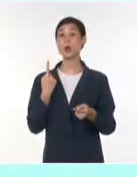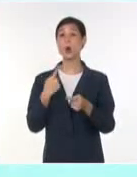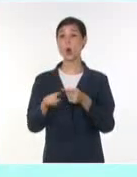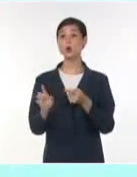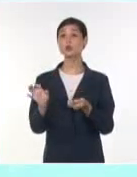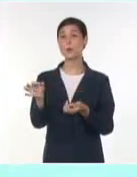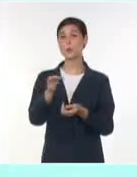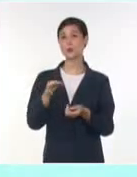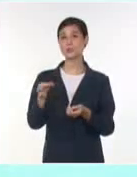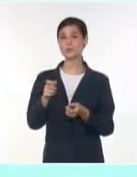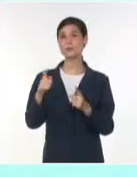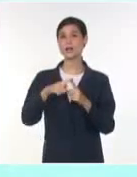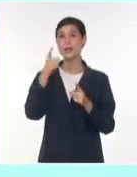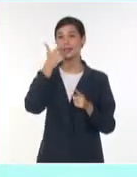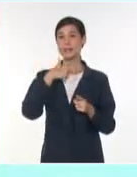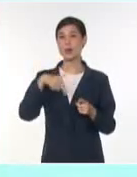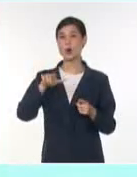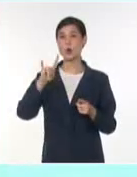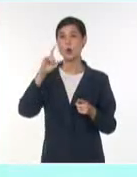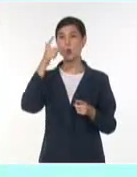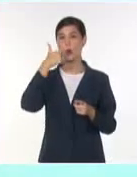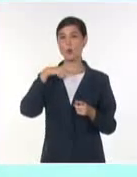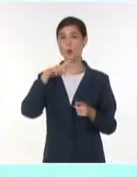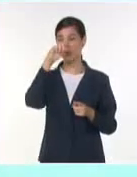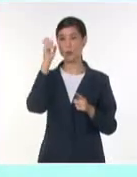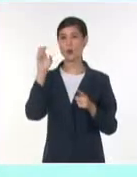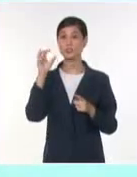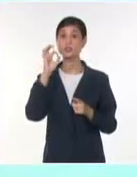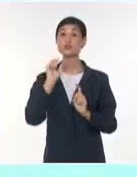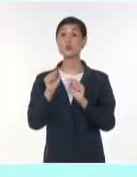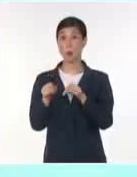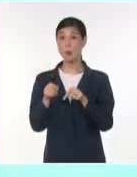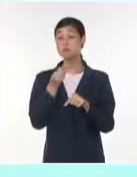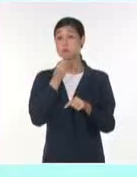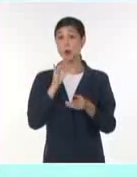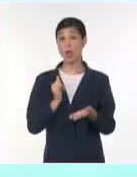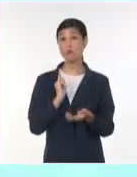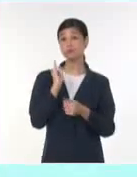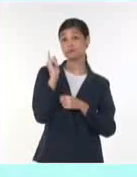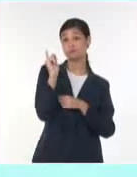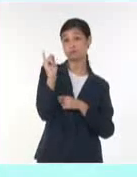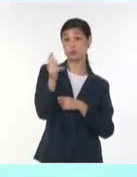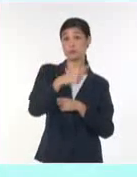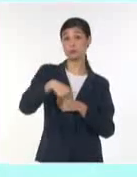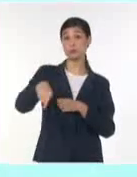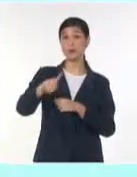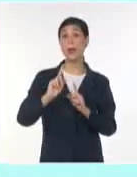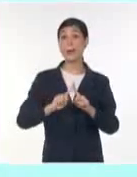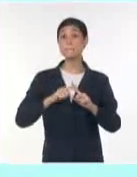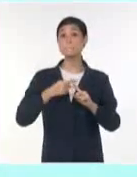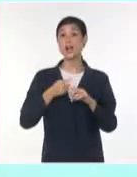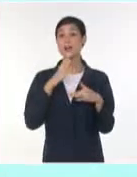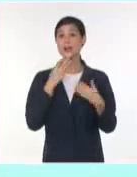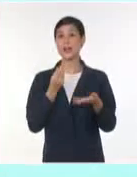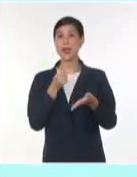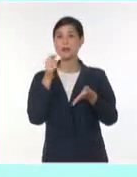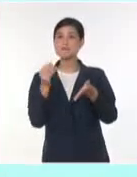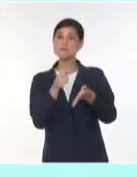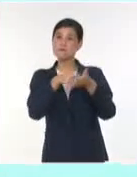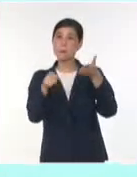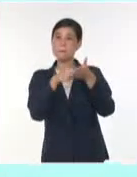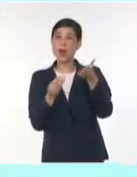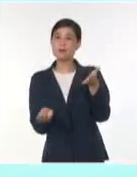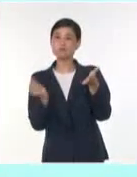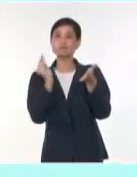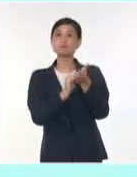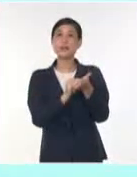tiene capacidades ni posibilidades para hacerlo de allí. El agua va a ir desde aquí a la planta y paulatinamente se irá incorporando al ramal que conduce a través de los